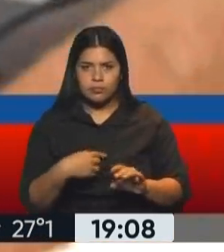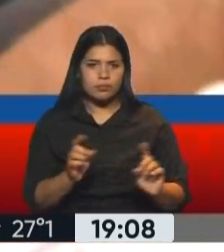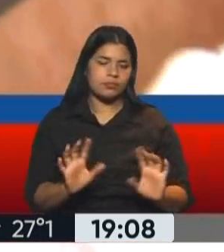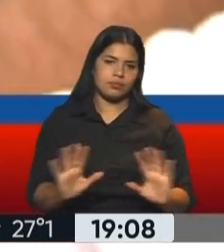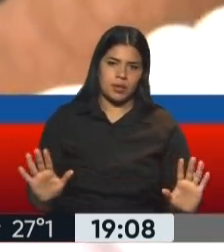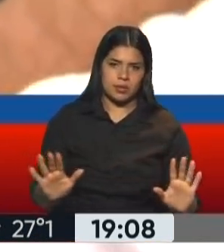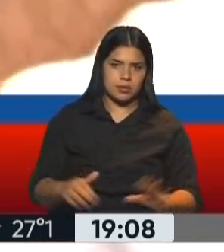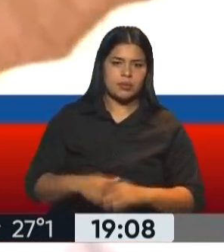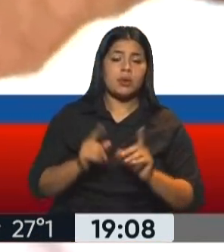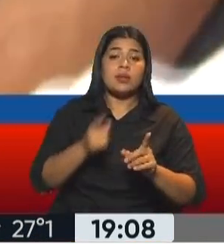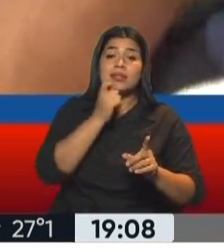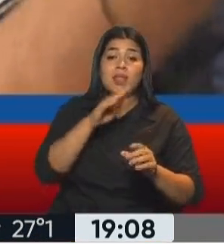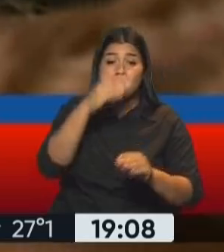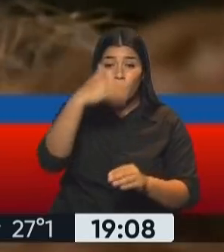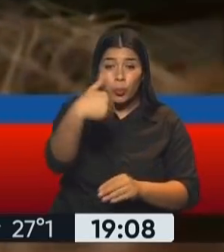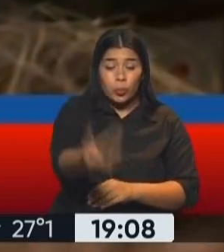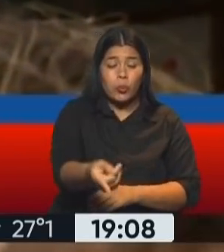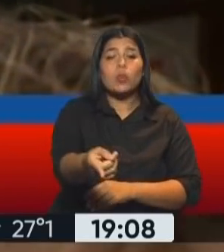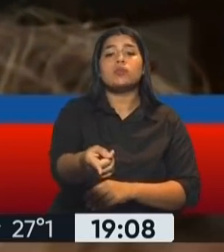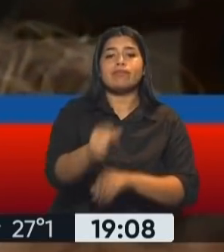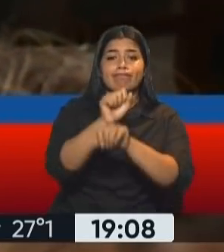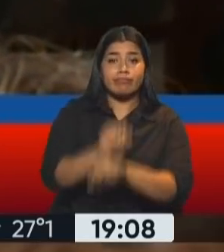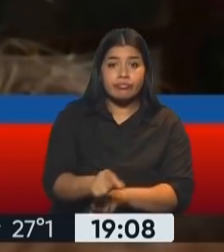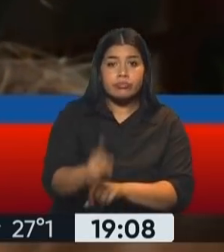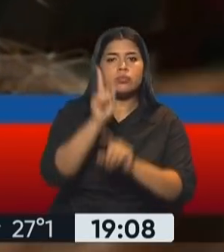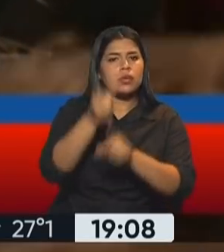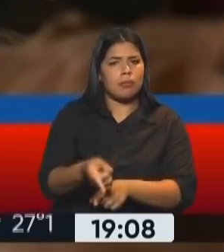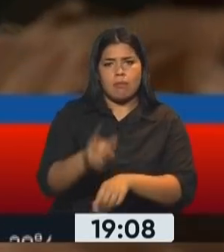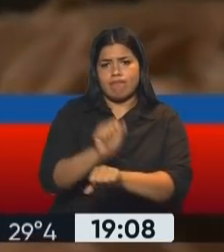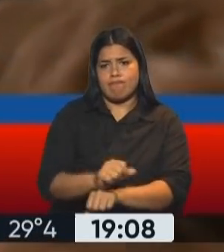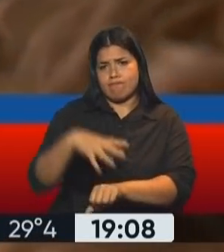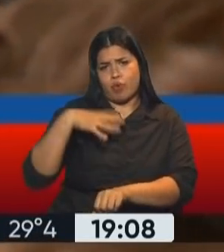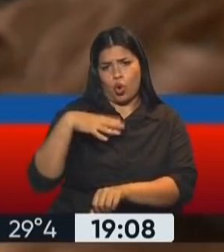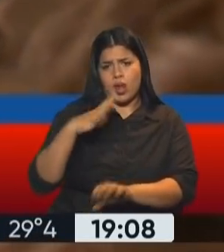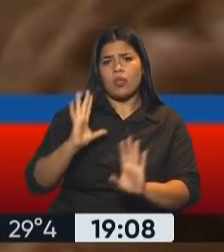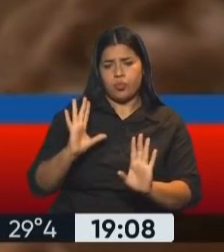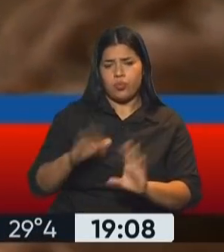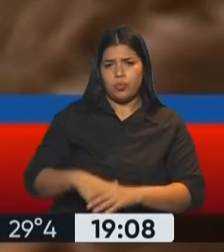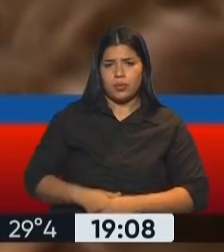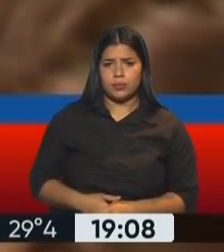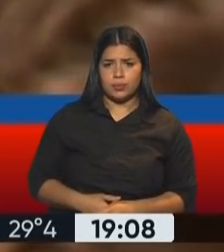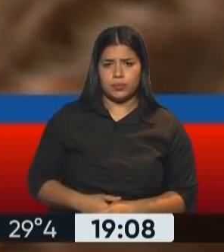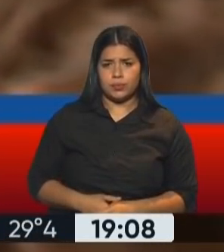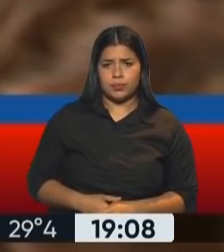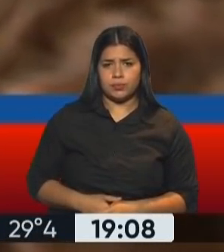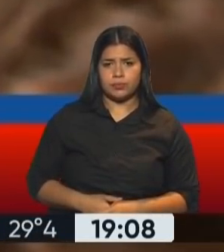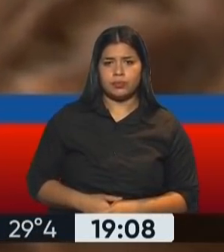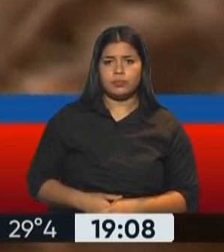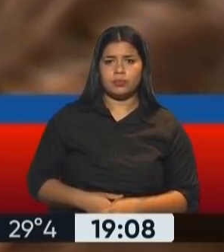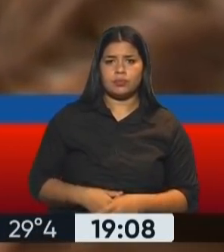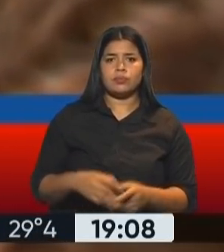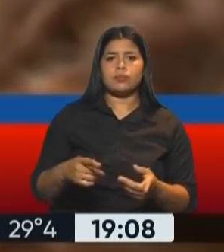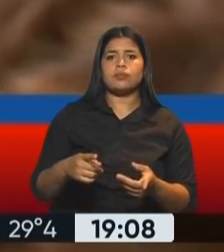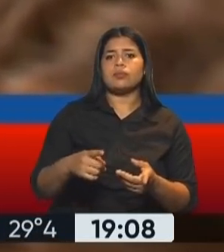de si se ordena su procesamiento, también se ordene su prisión preventiva, adoptando la doctrina Irurzun, que da cuenta